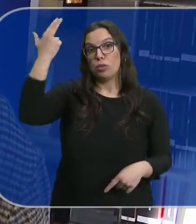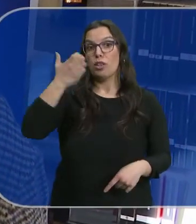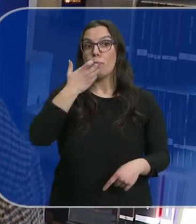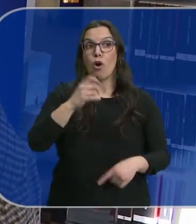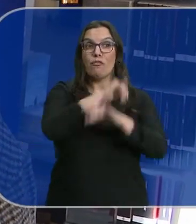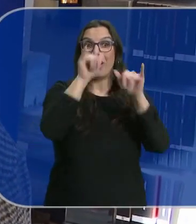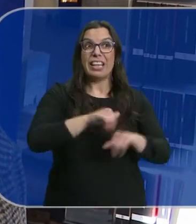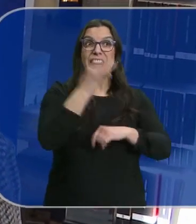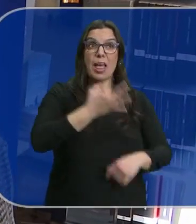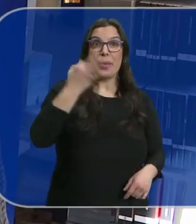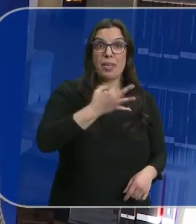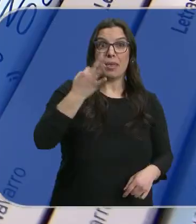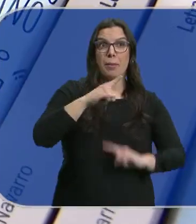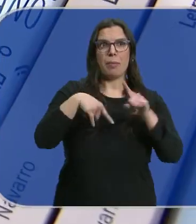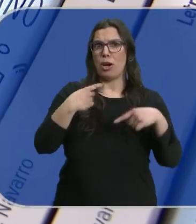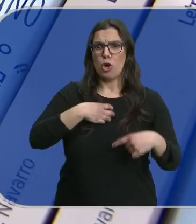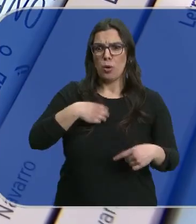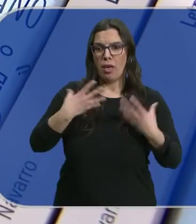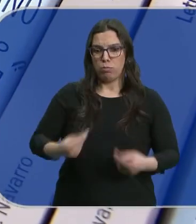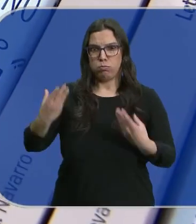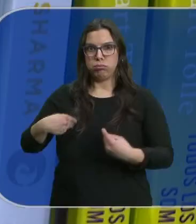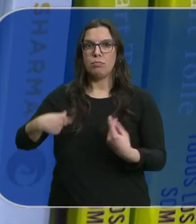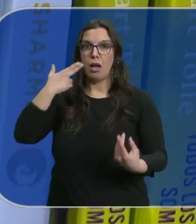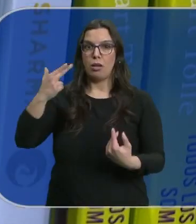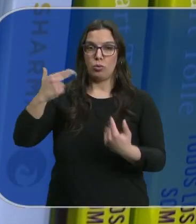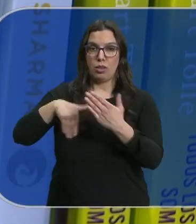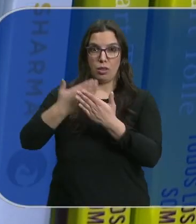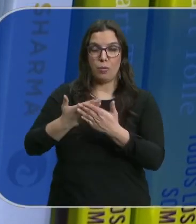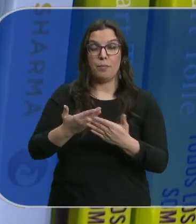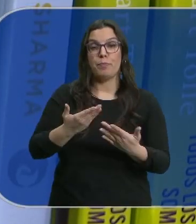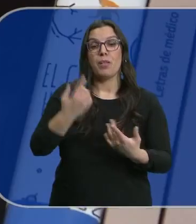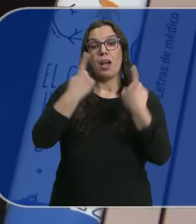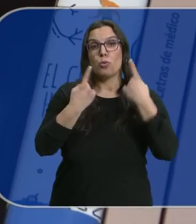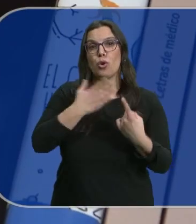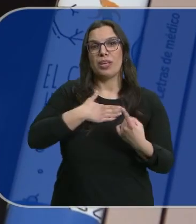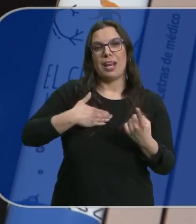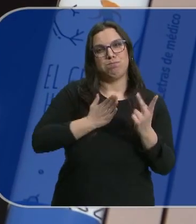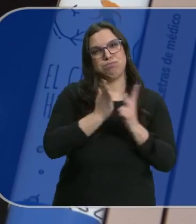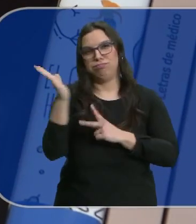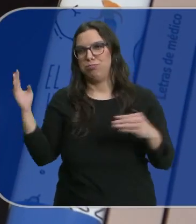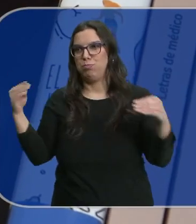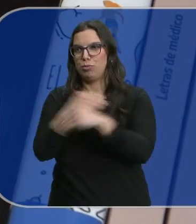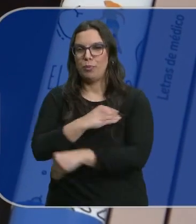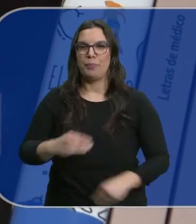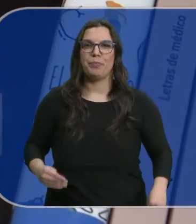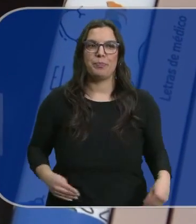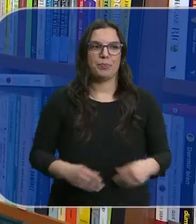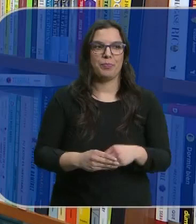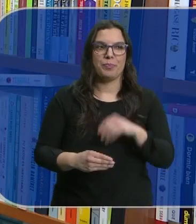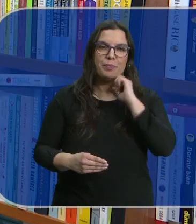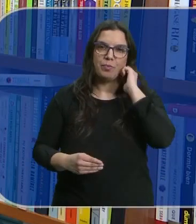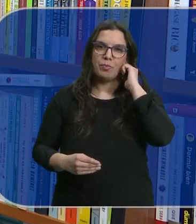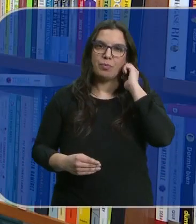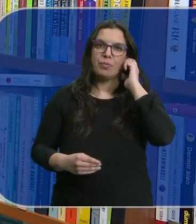como no lo somos va a haber mucha gente frustrada. Para combatirlo, muchos apuestan por una corriente totalmente opuesta. El efecto